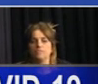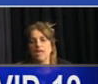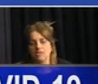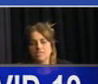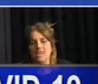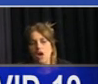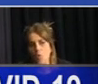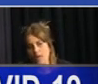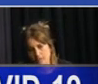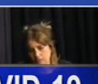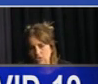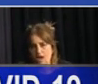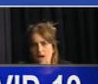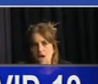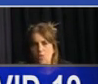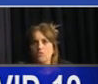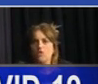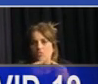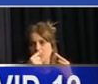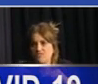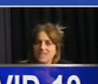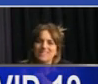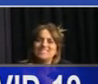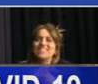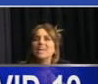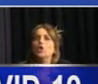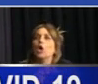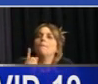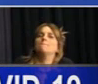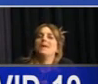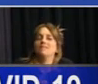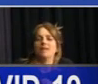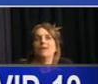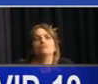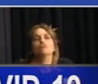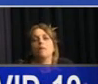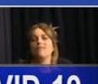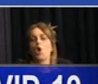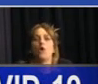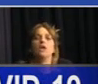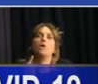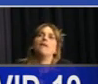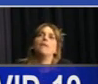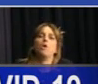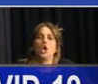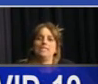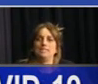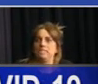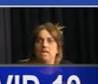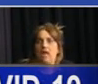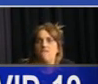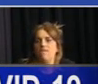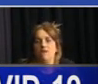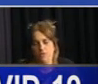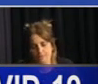coordinación con los gremios porque eso no es una potestad unilateral del jerarca